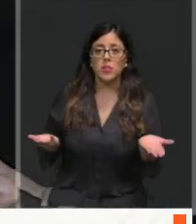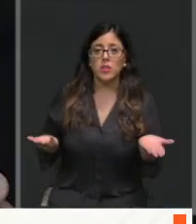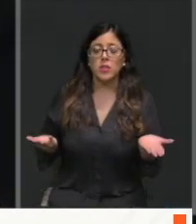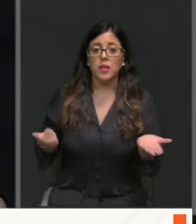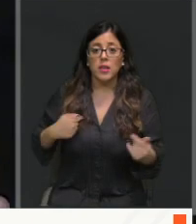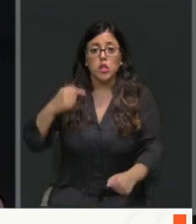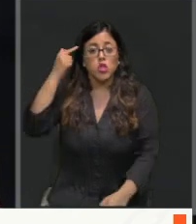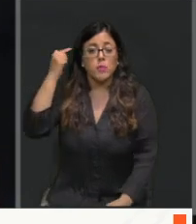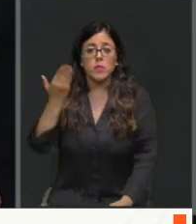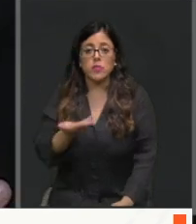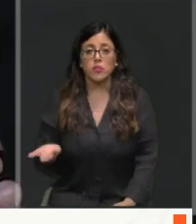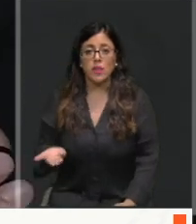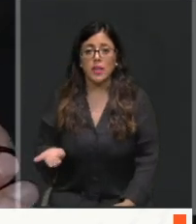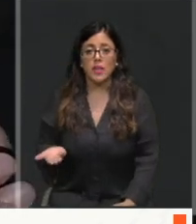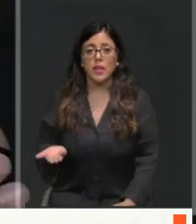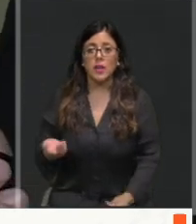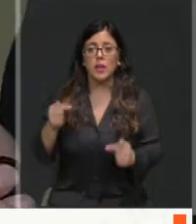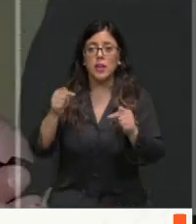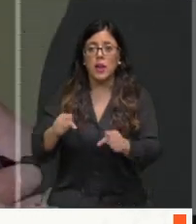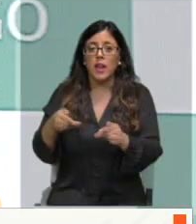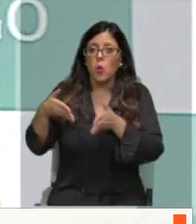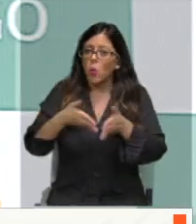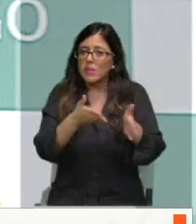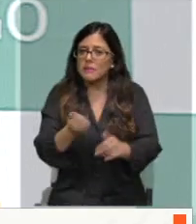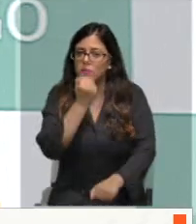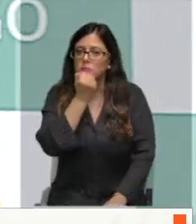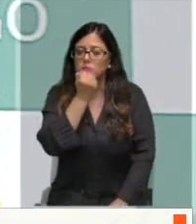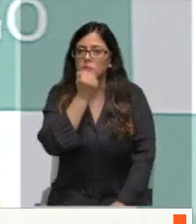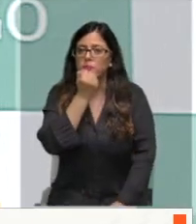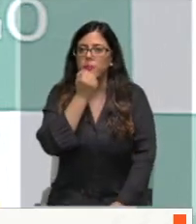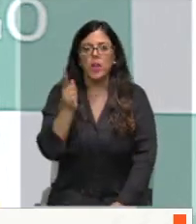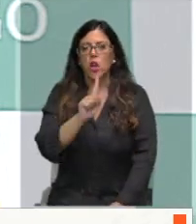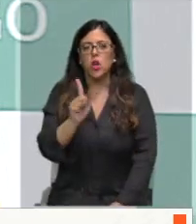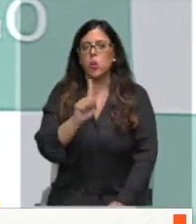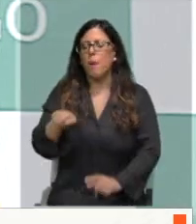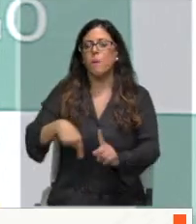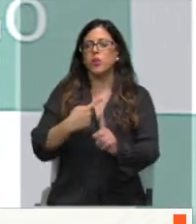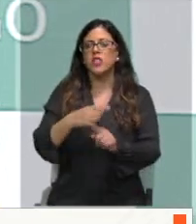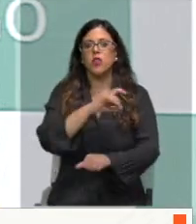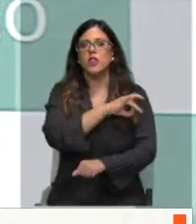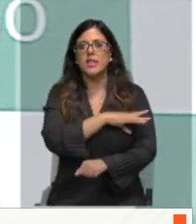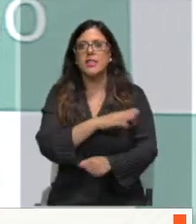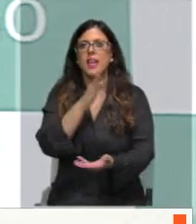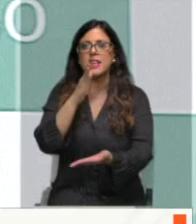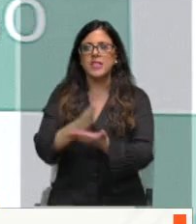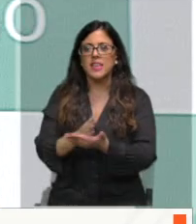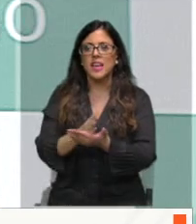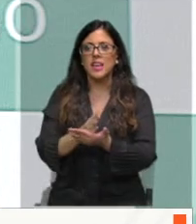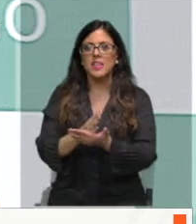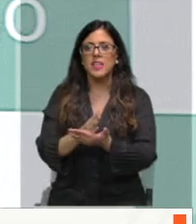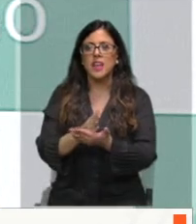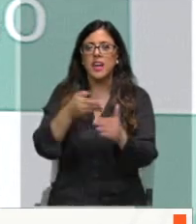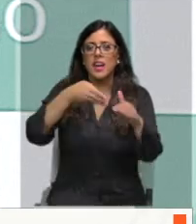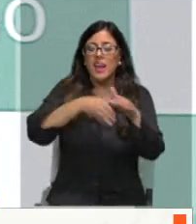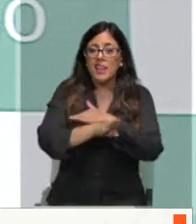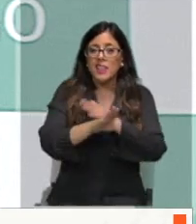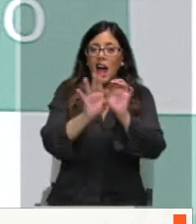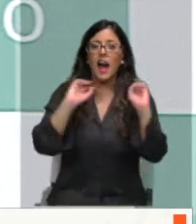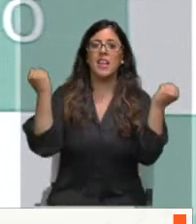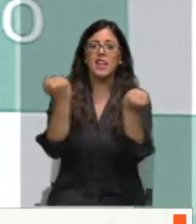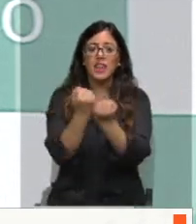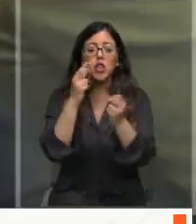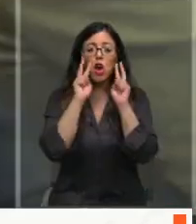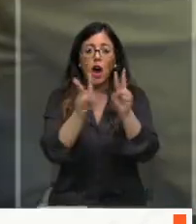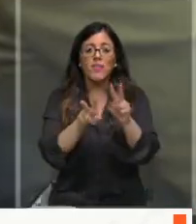yo que estamos tomando un camino bastante equivocado. No es razonable que en Chile sea más exigente entrar al estadio a ver un partido de fútbol que quedar sujeto